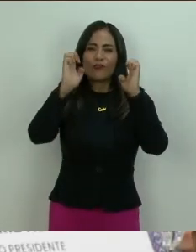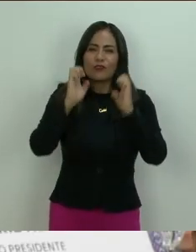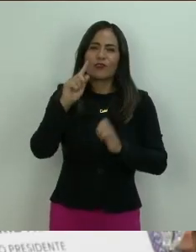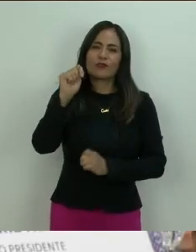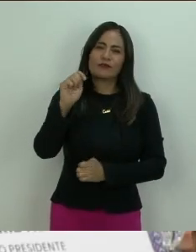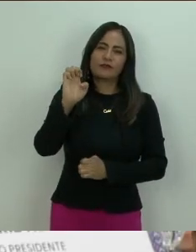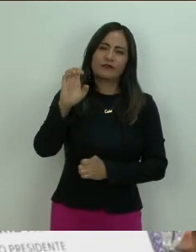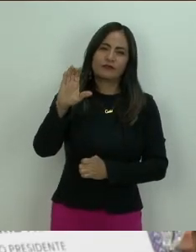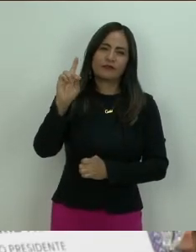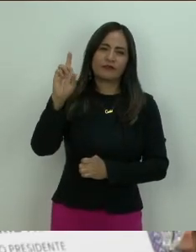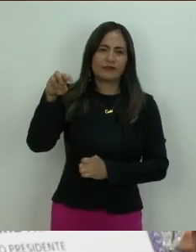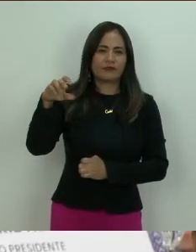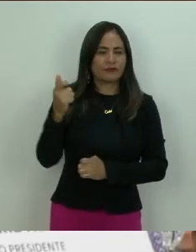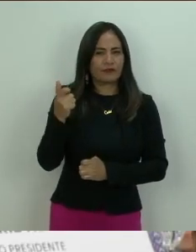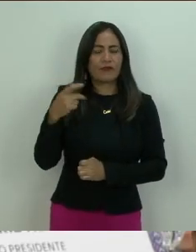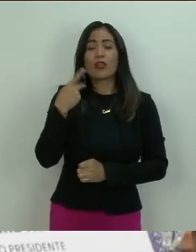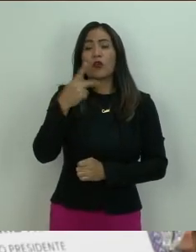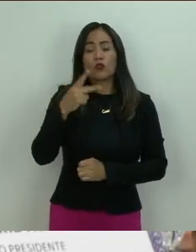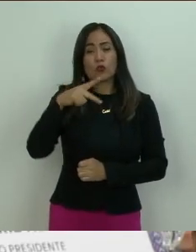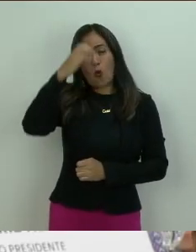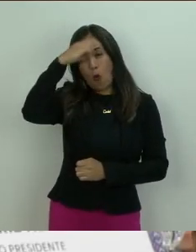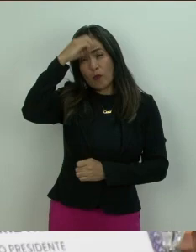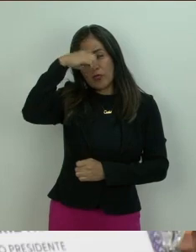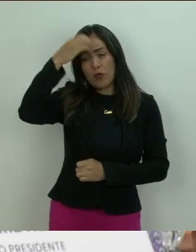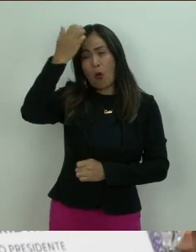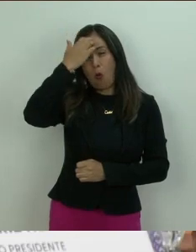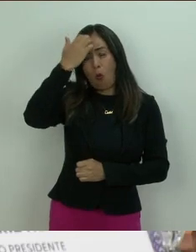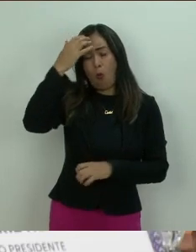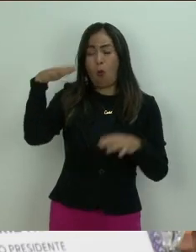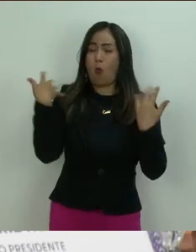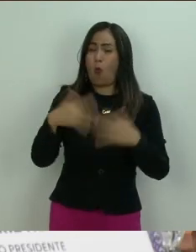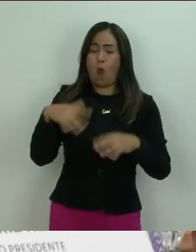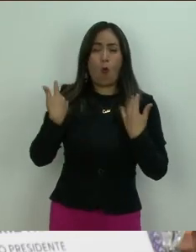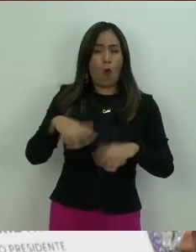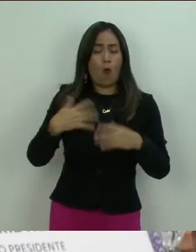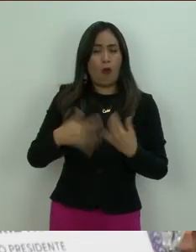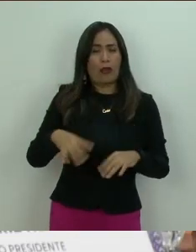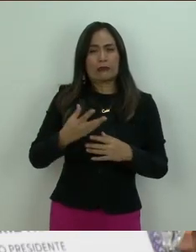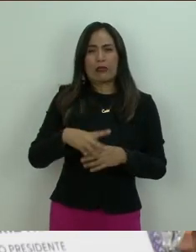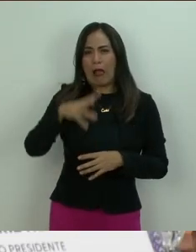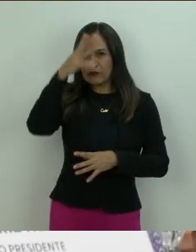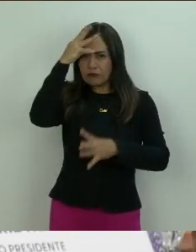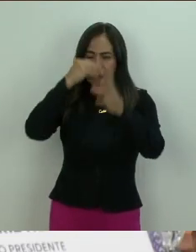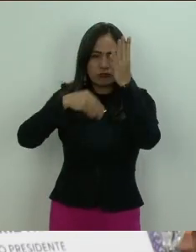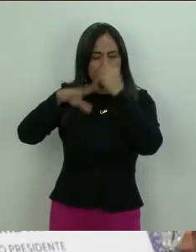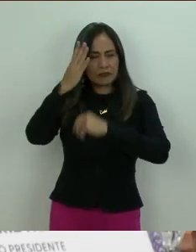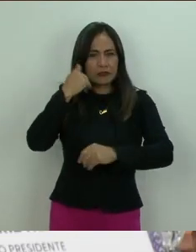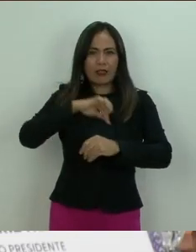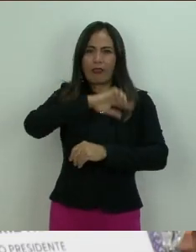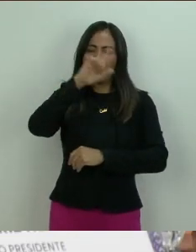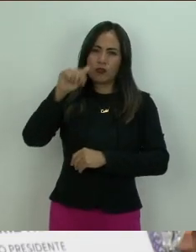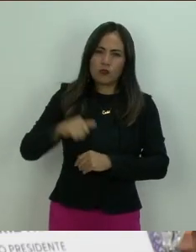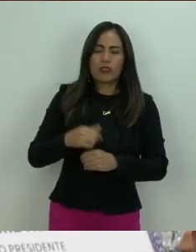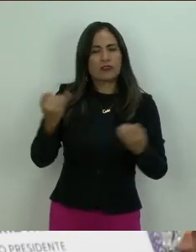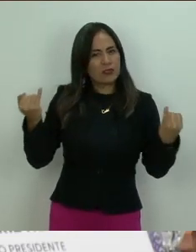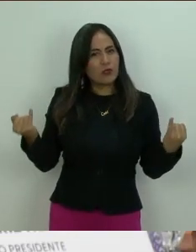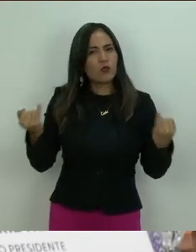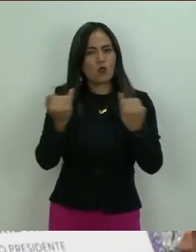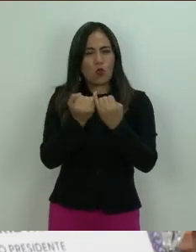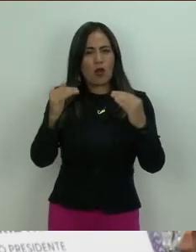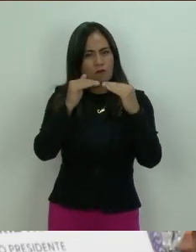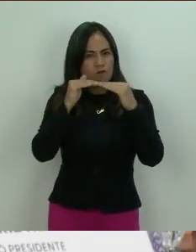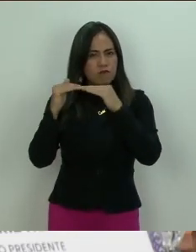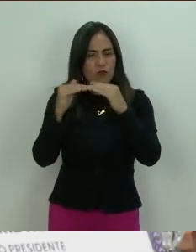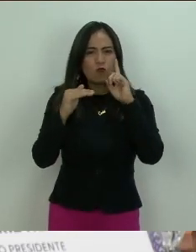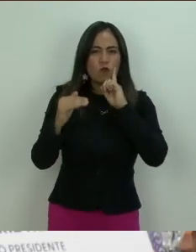Electoral Capitalina. Su voz y conocimientos enriquecerán de manera invaluable nuestro compromiso con la igualdad, la no